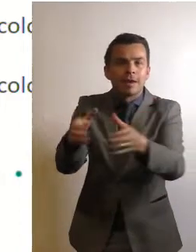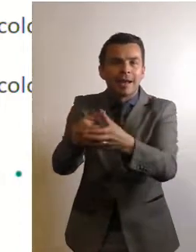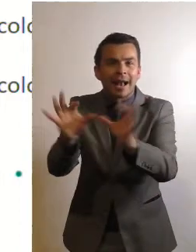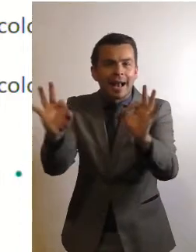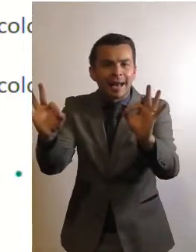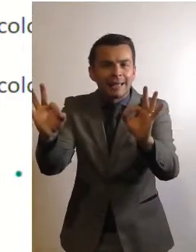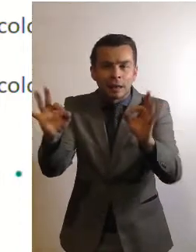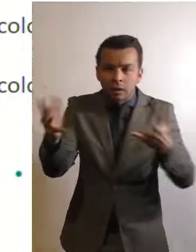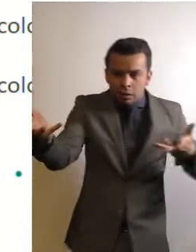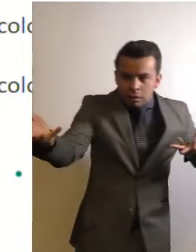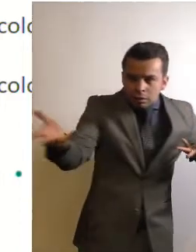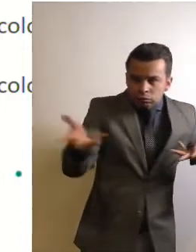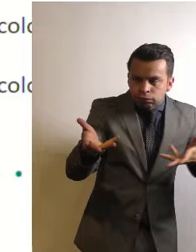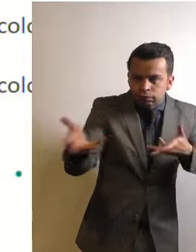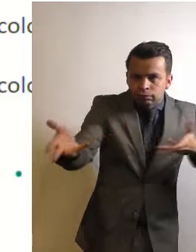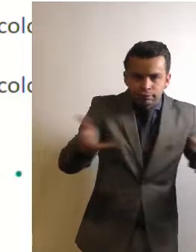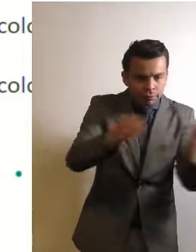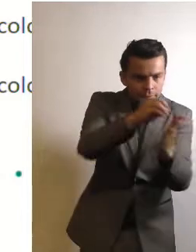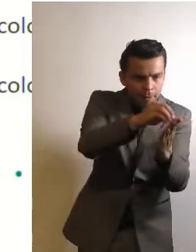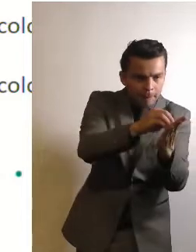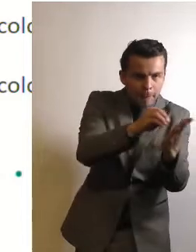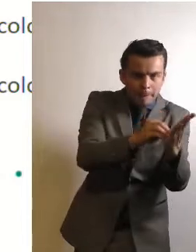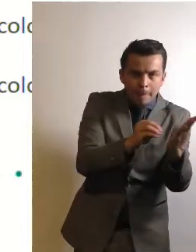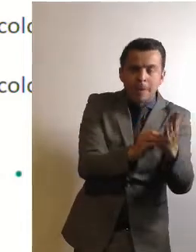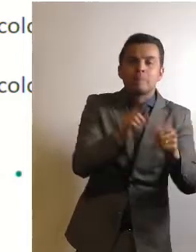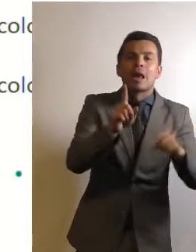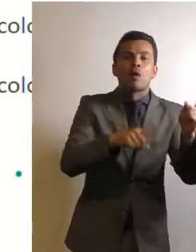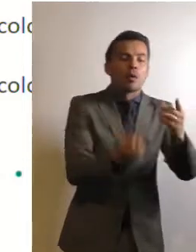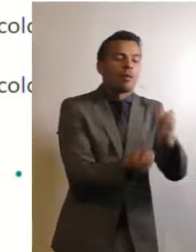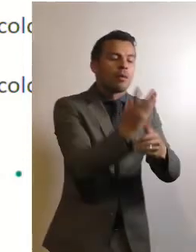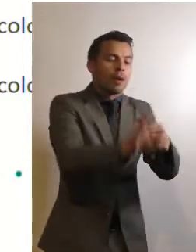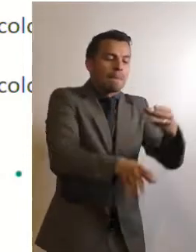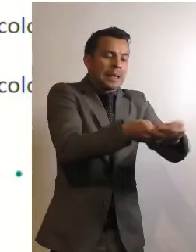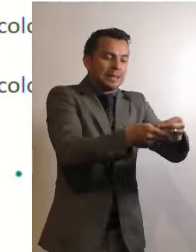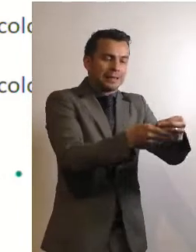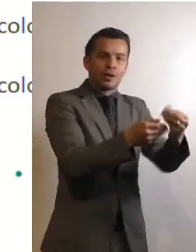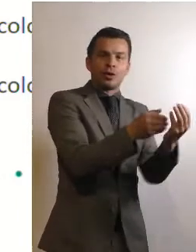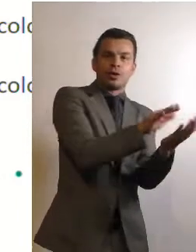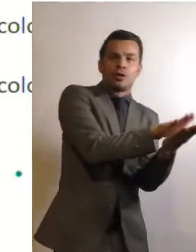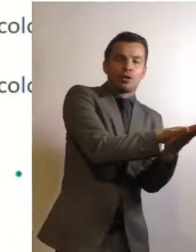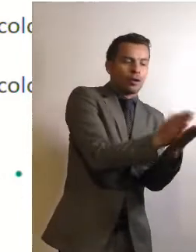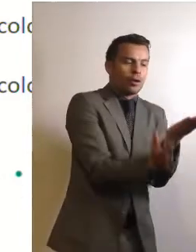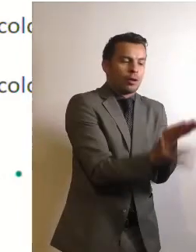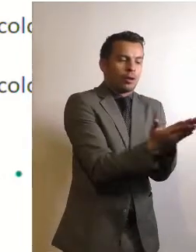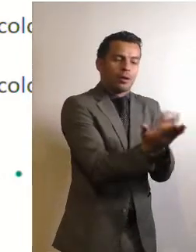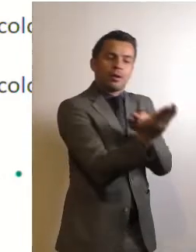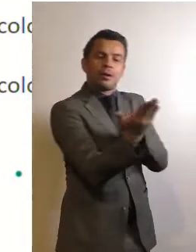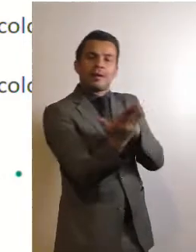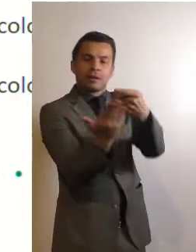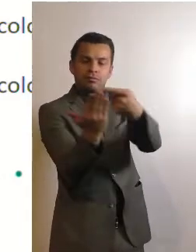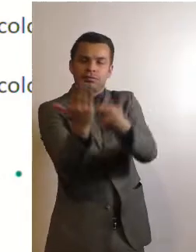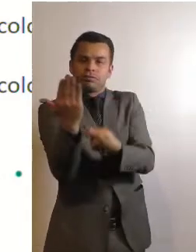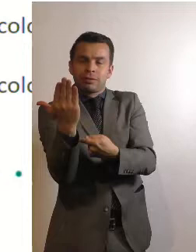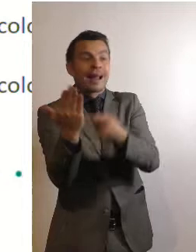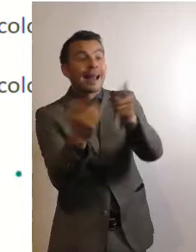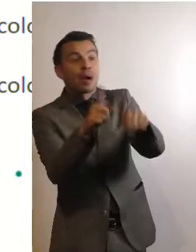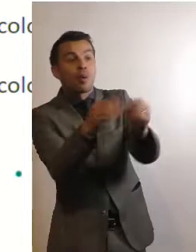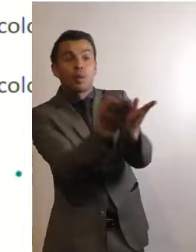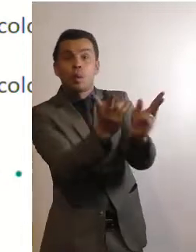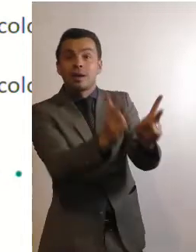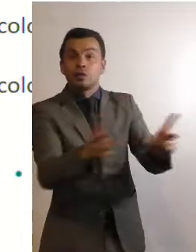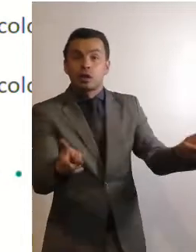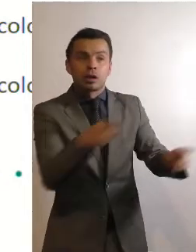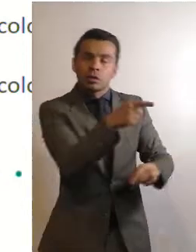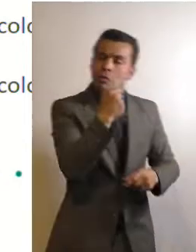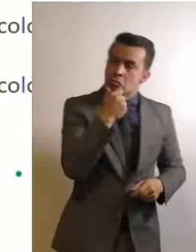venido actualizando estos anexos técnicos para poder lograr que nuestros estudiantes cada vez roten